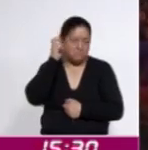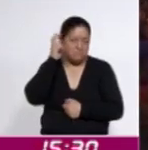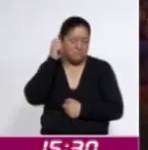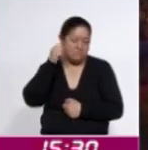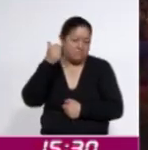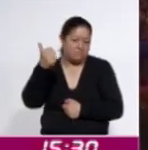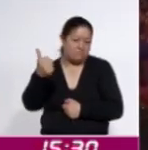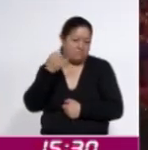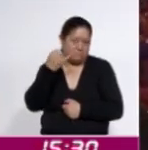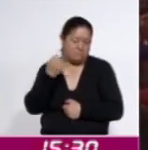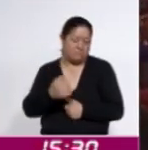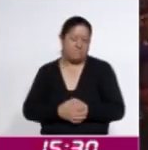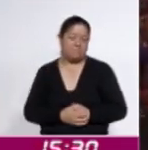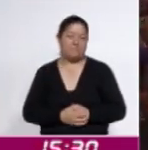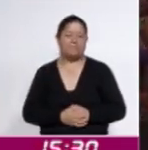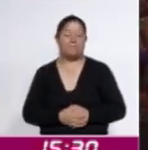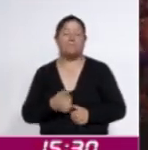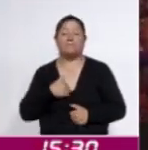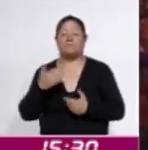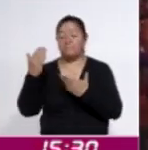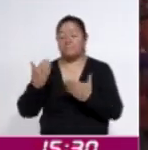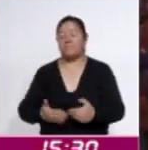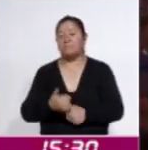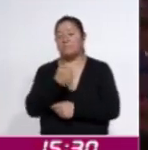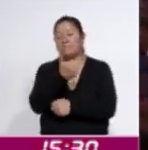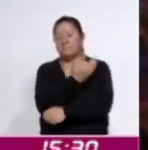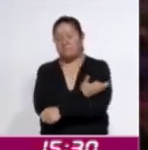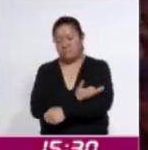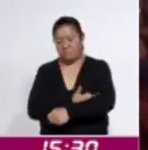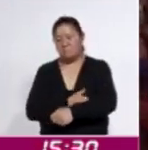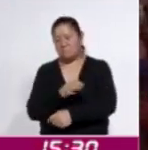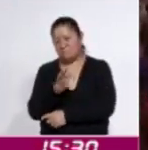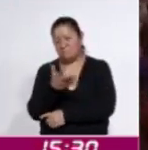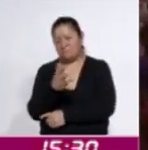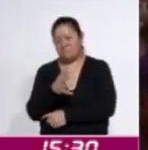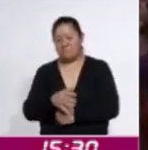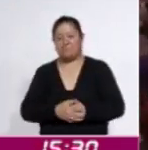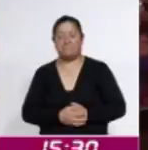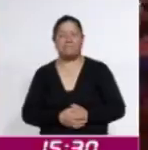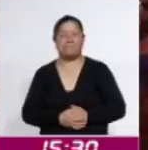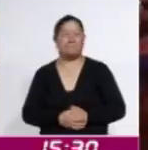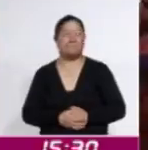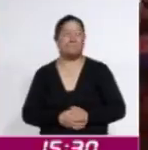canciones. Llegamos como a las 6 de la tarde, más o